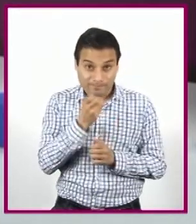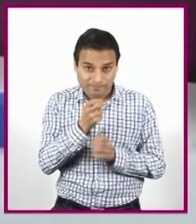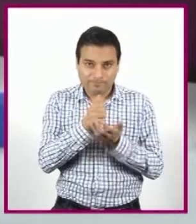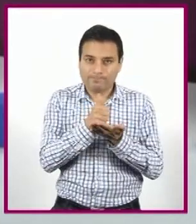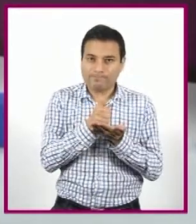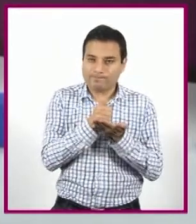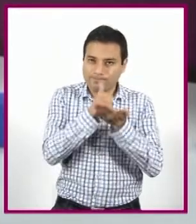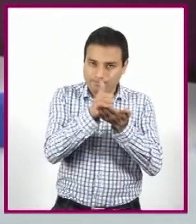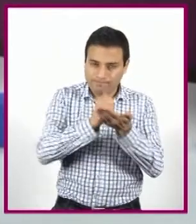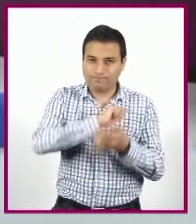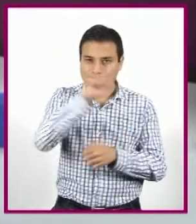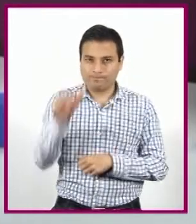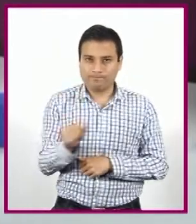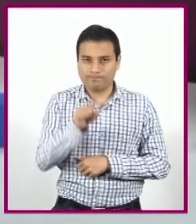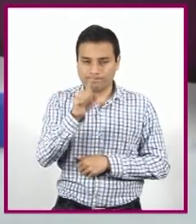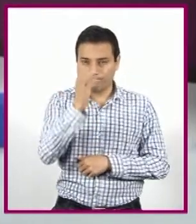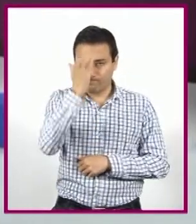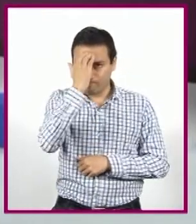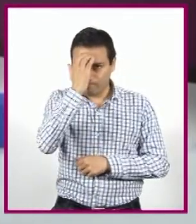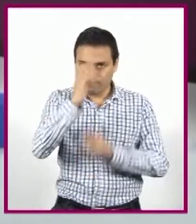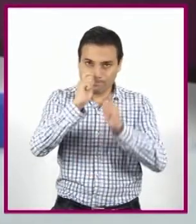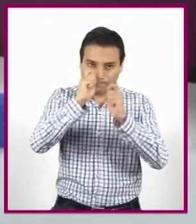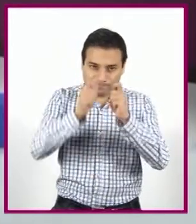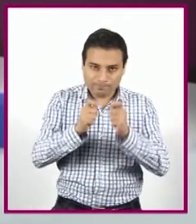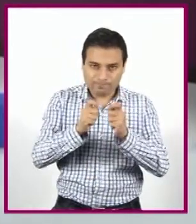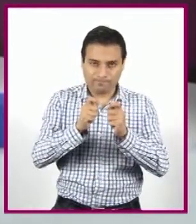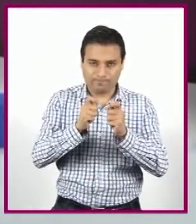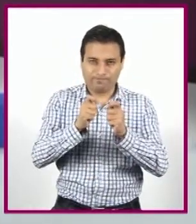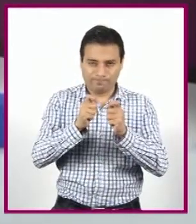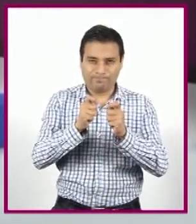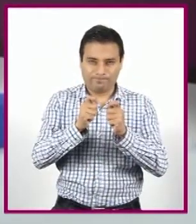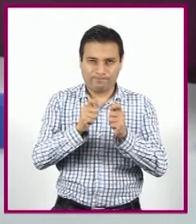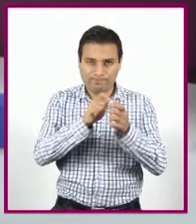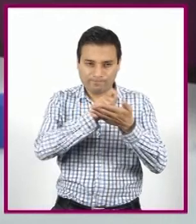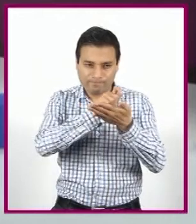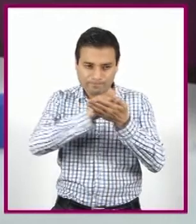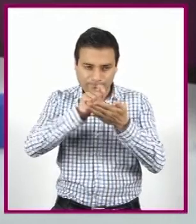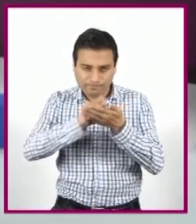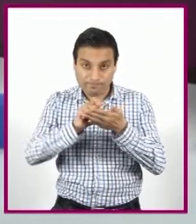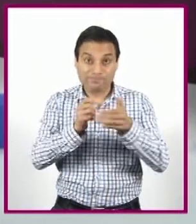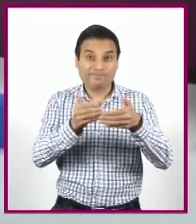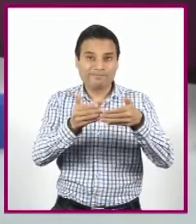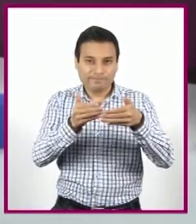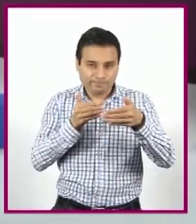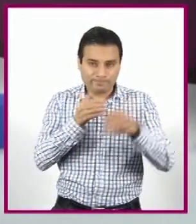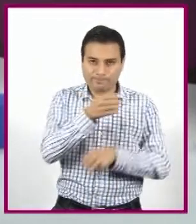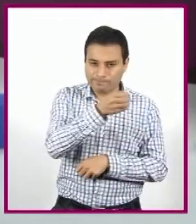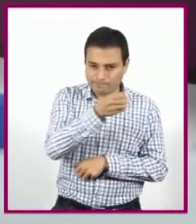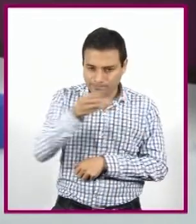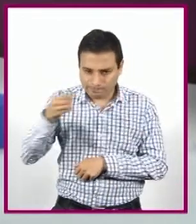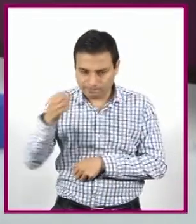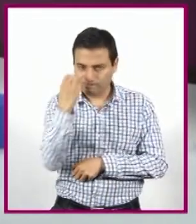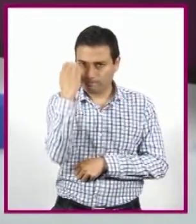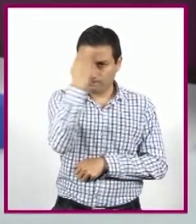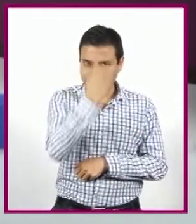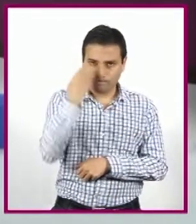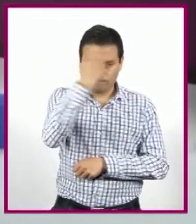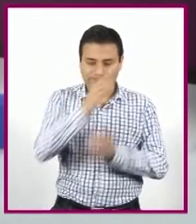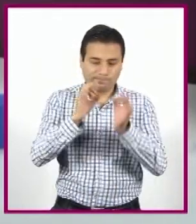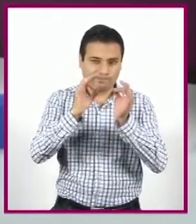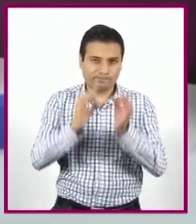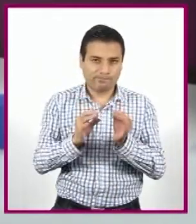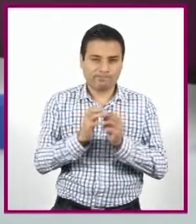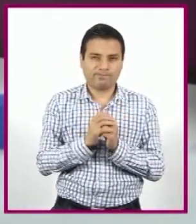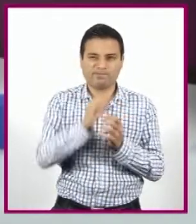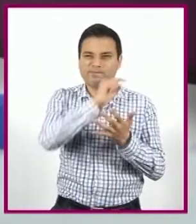permita conocer más a fondo sobre la importancia de revisar y organizar los textos narrativos. Los materiales que